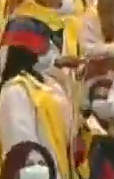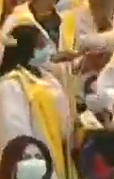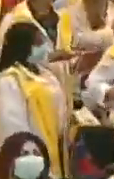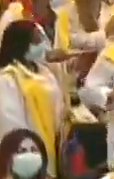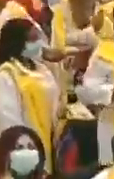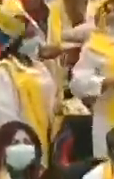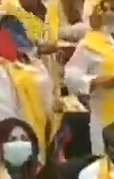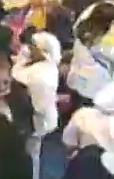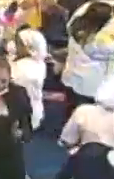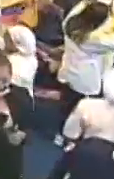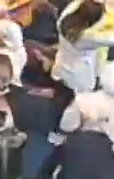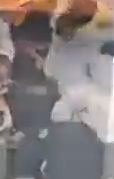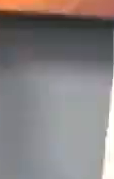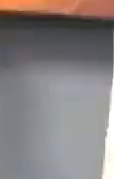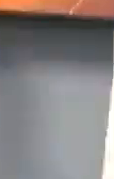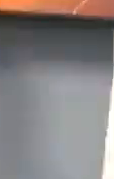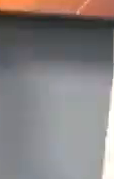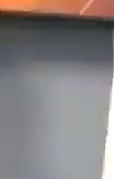cántala!